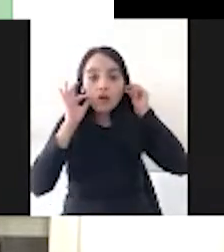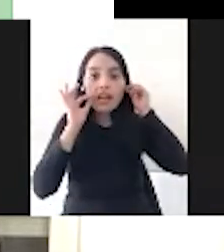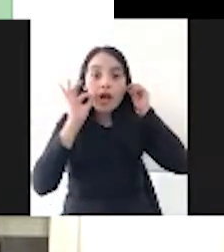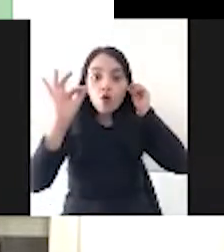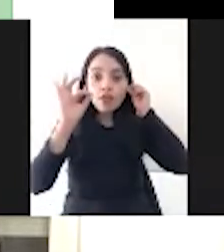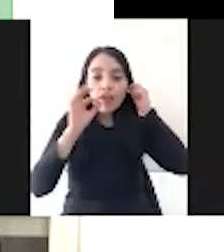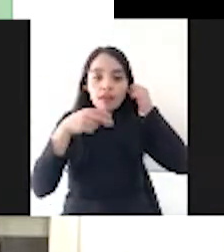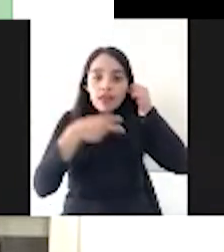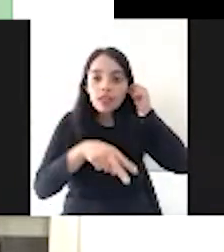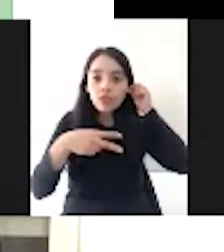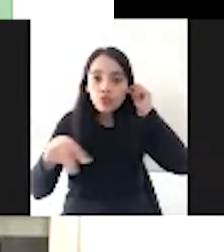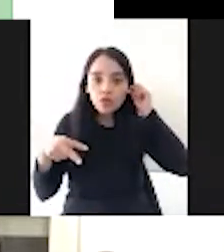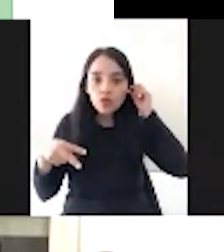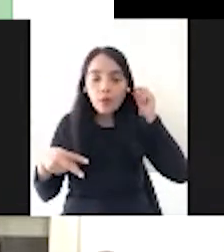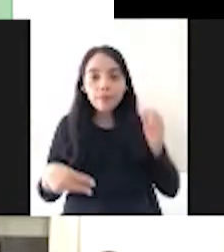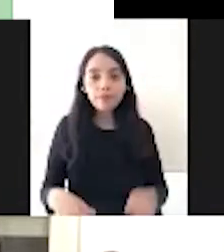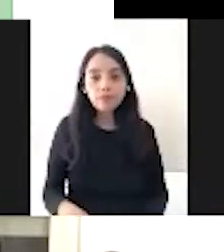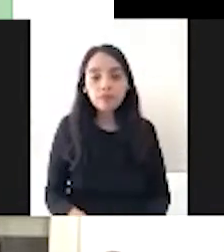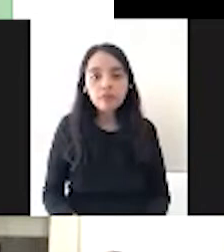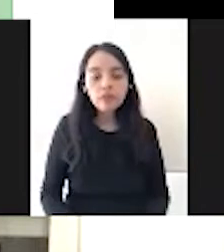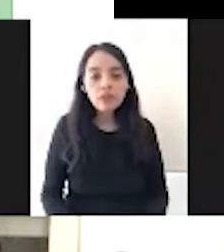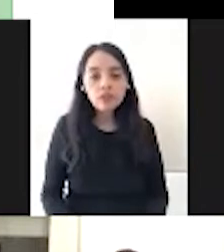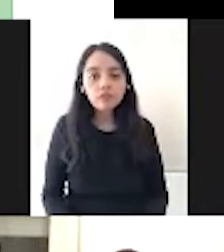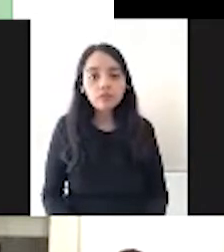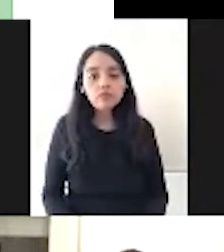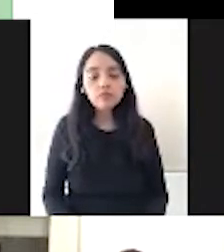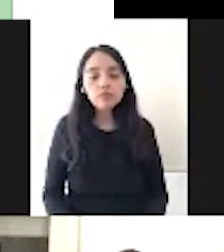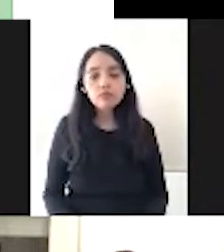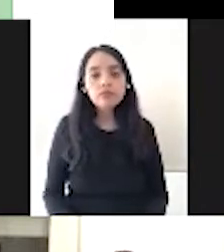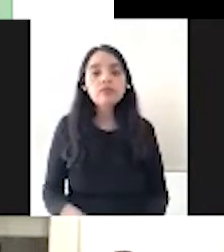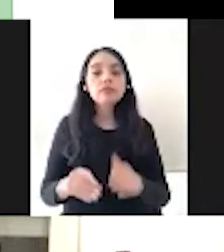Municipalidad de Ñuñoa. Y el desarrollo